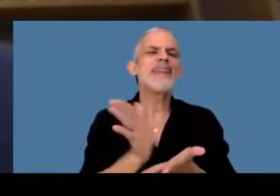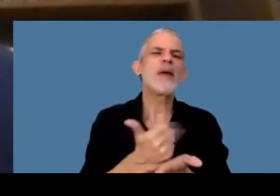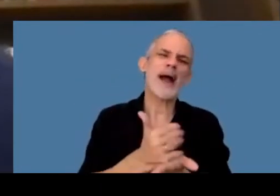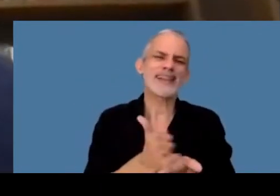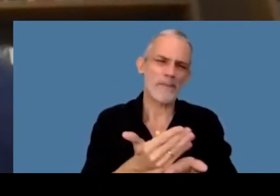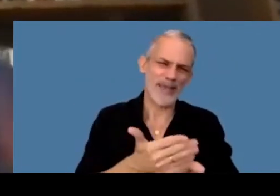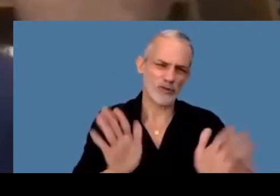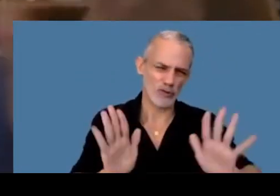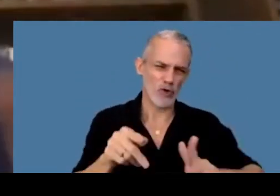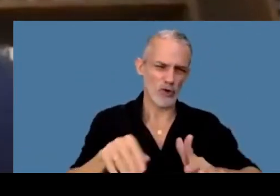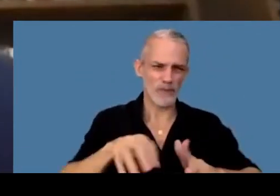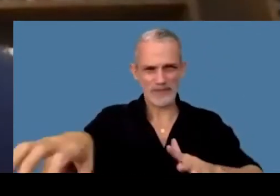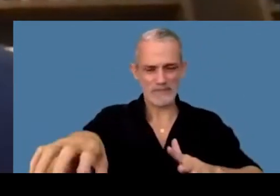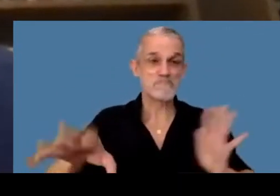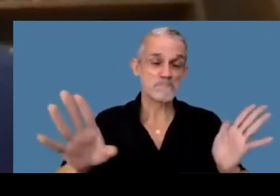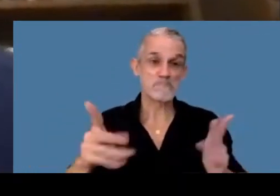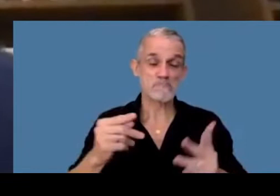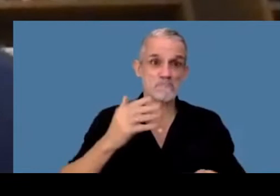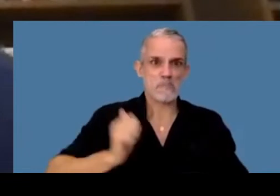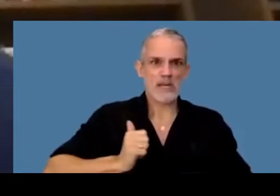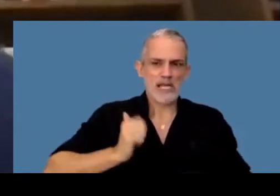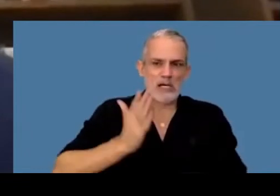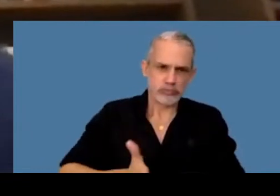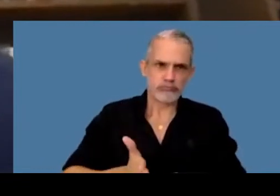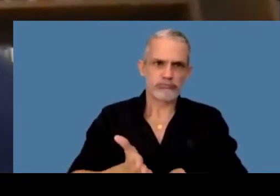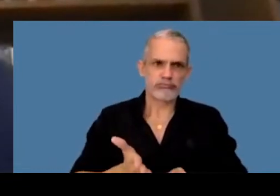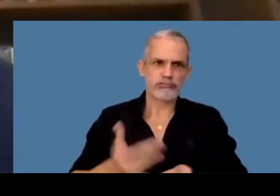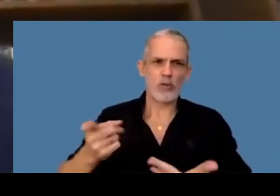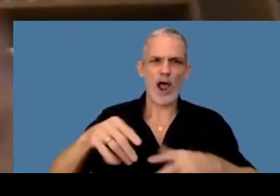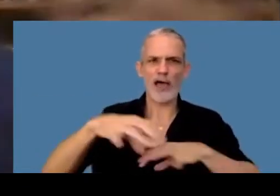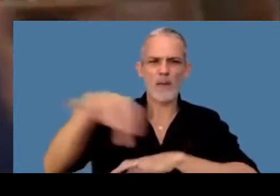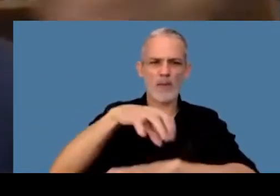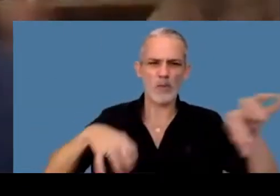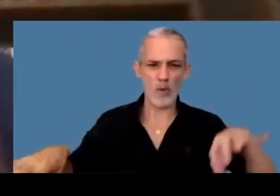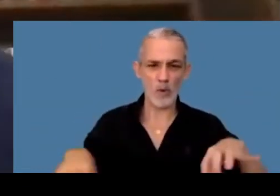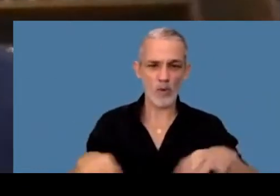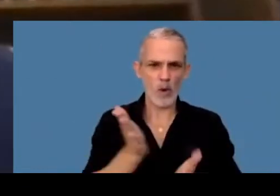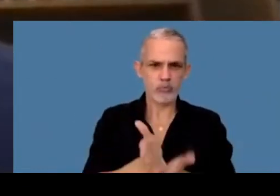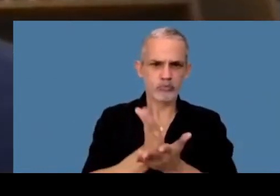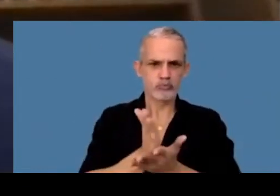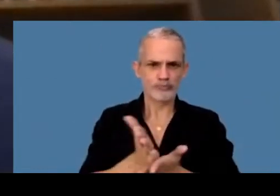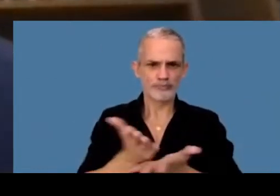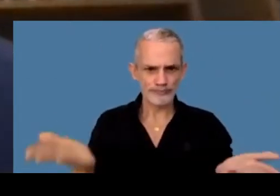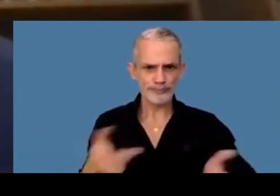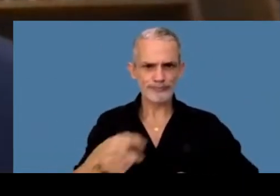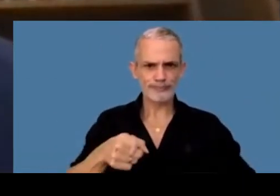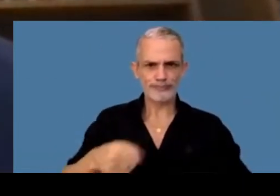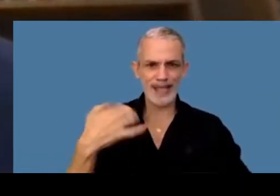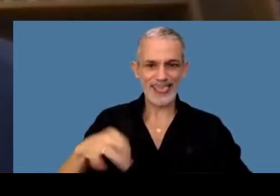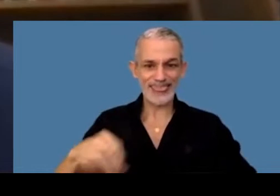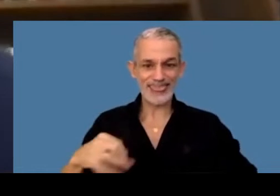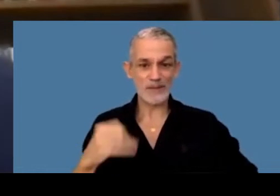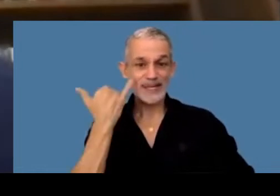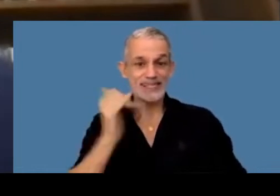tantas dictaduras se quiso poner una división geográfica más rigurosa que más o menos quería amoldar la distribución de los sindicatos a los cuerpos